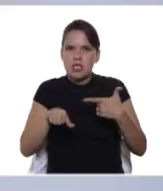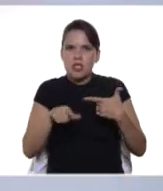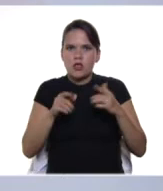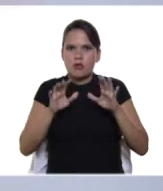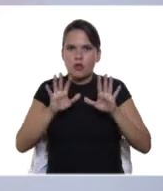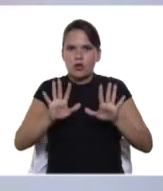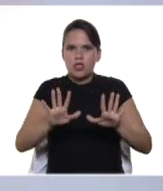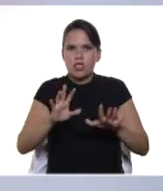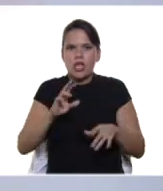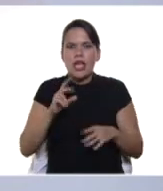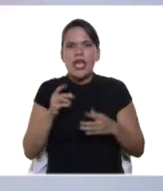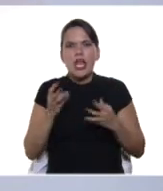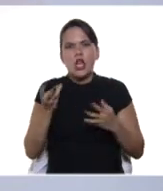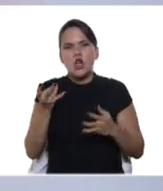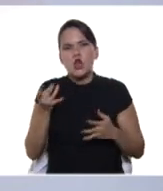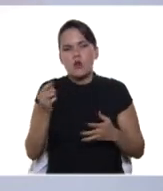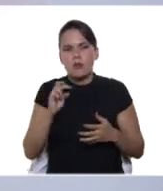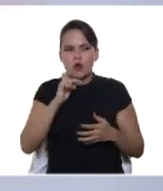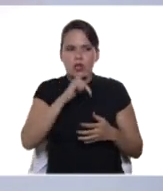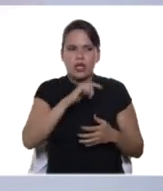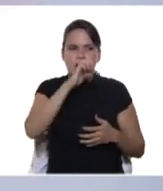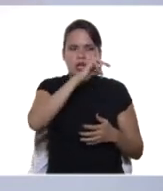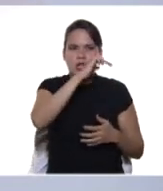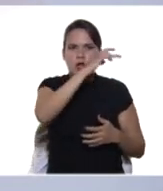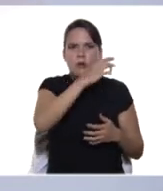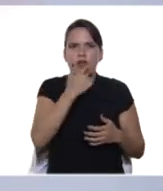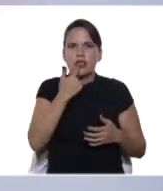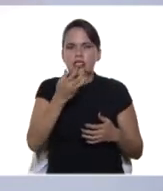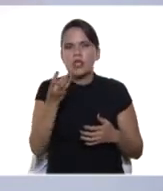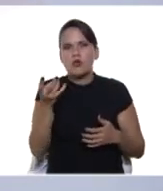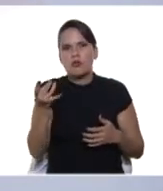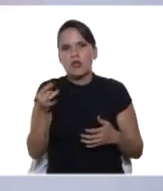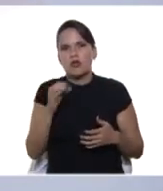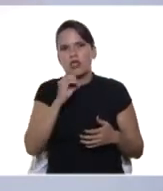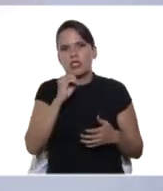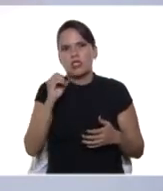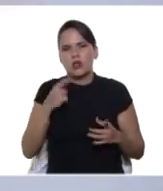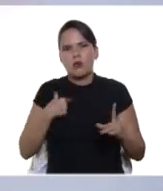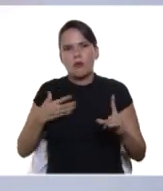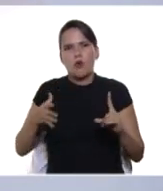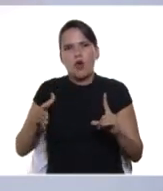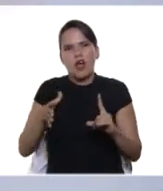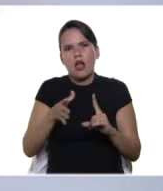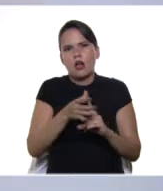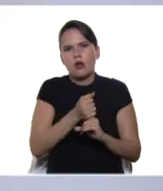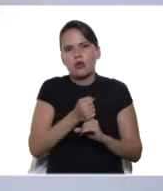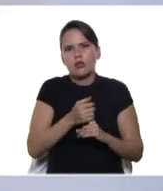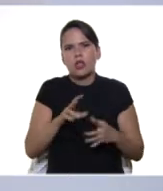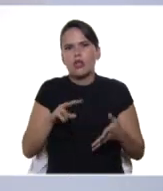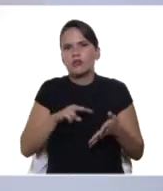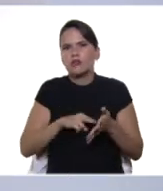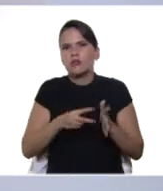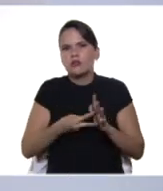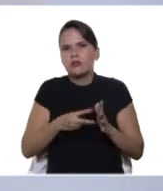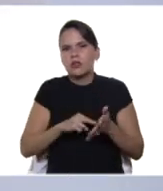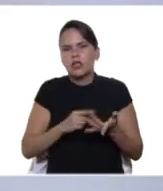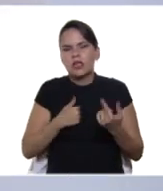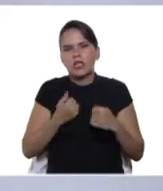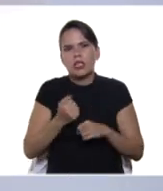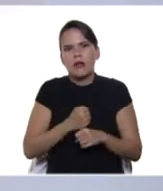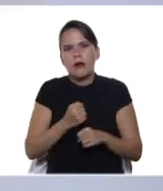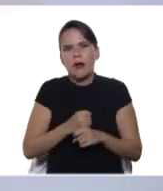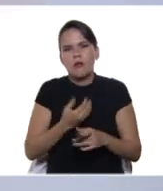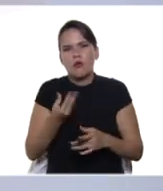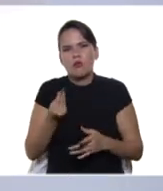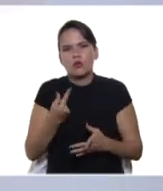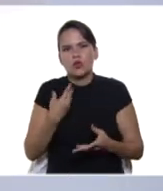número de escalones nos va a indicar el número de 0. Y vamos a encontrar un concepto que trabajamos mucho en